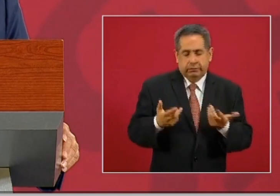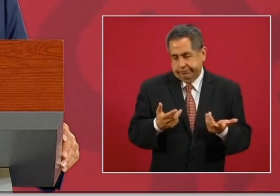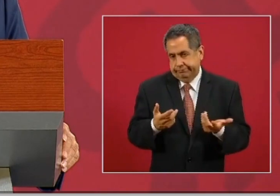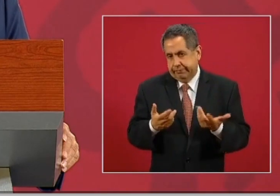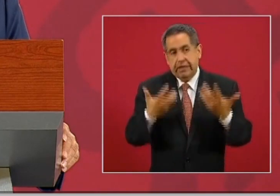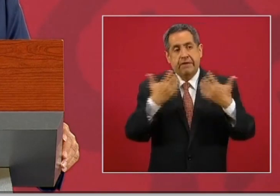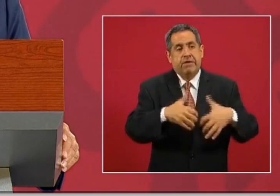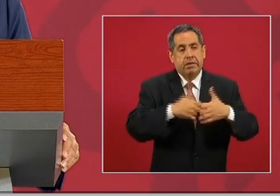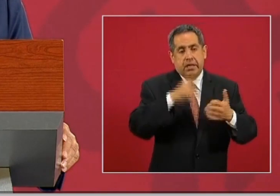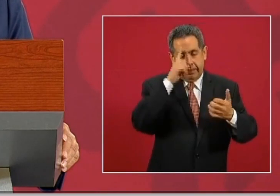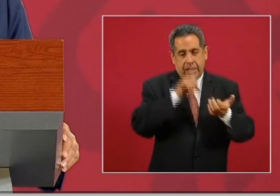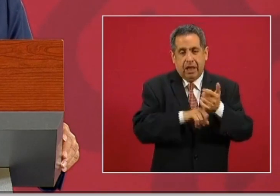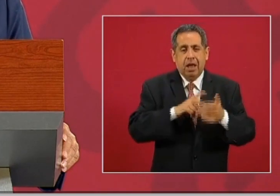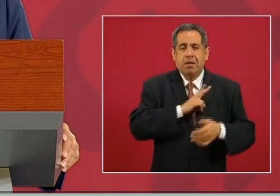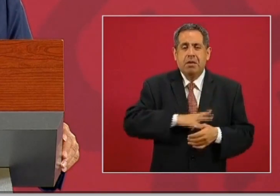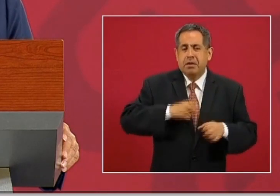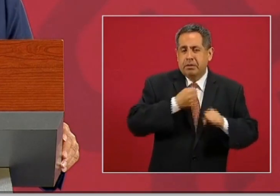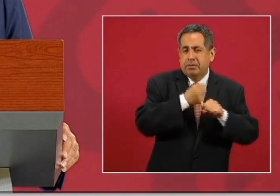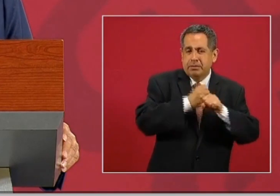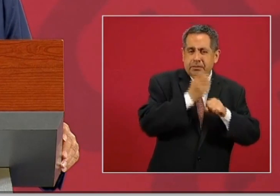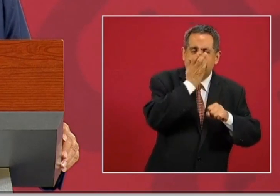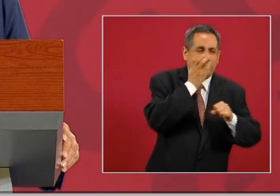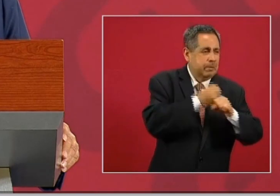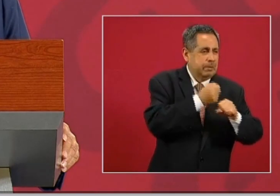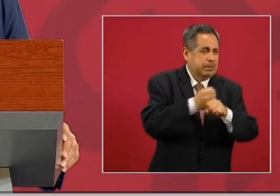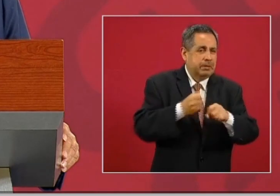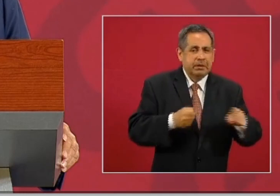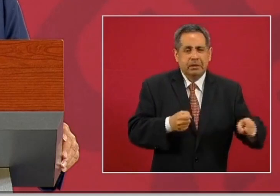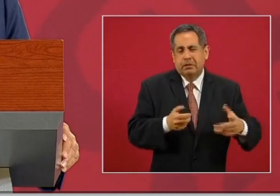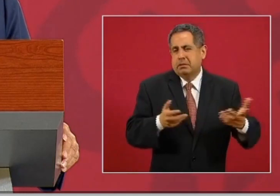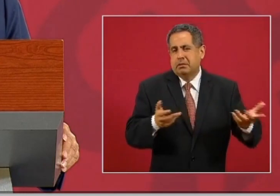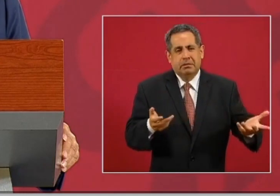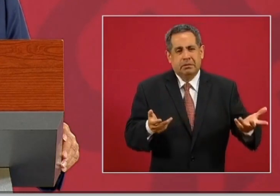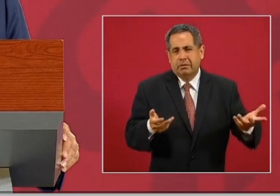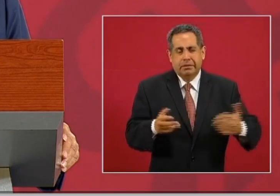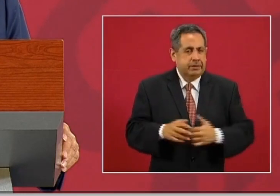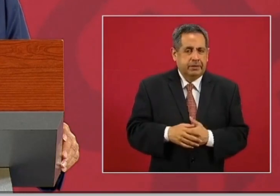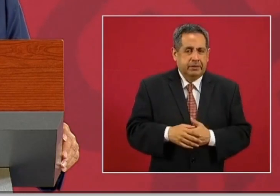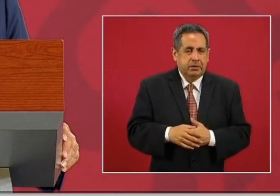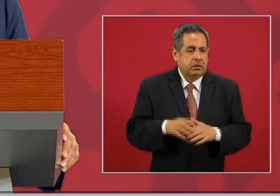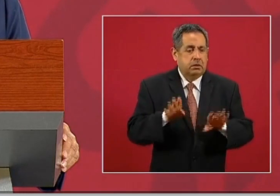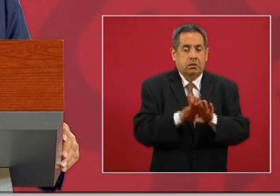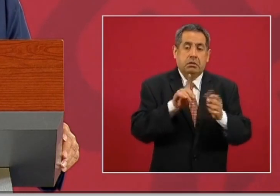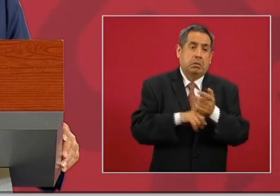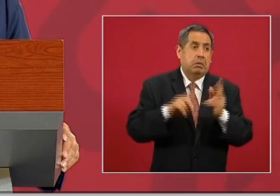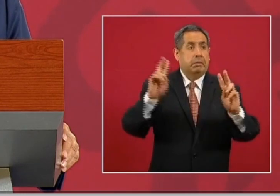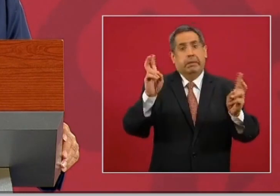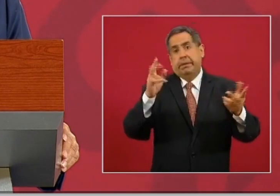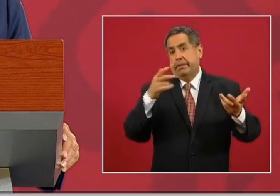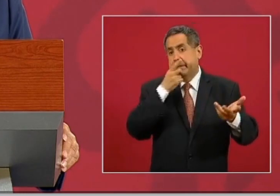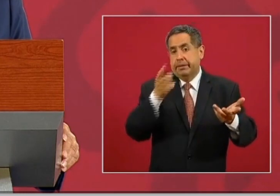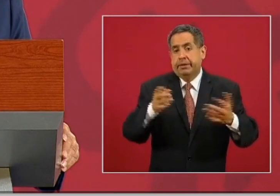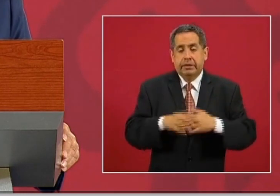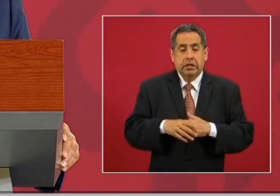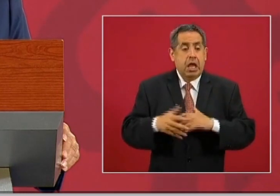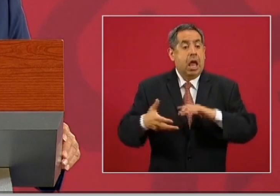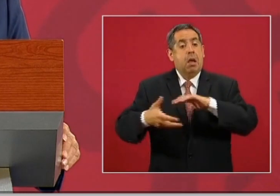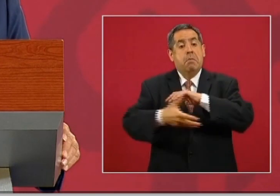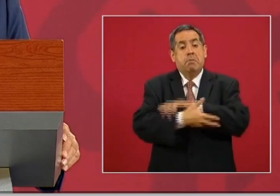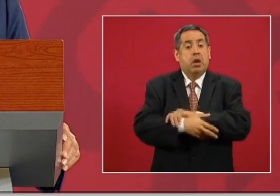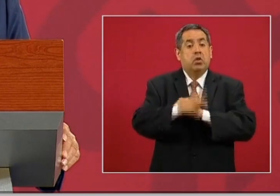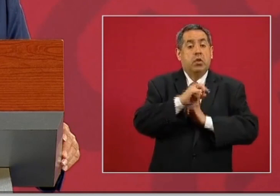de parte del gobierno, la venta de parte de esta empresa del señor Ancira